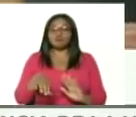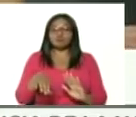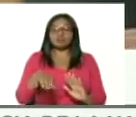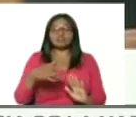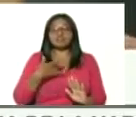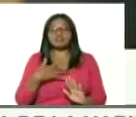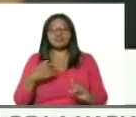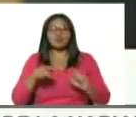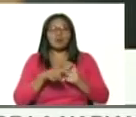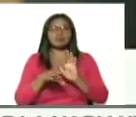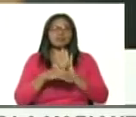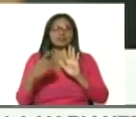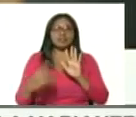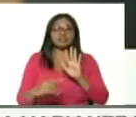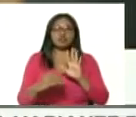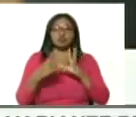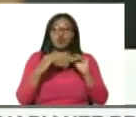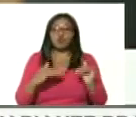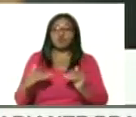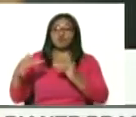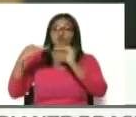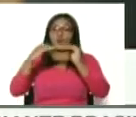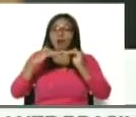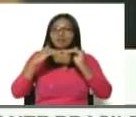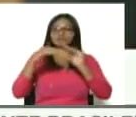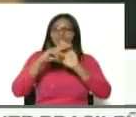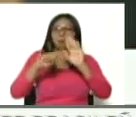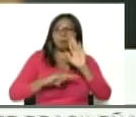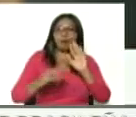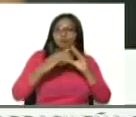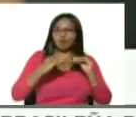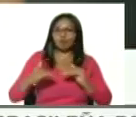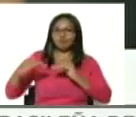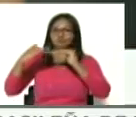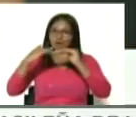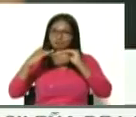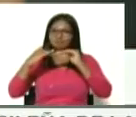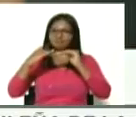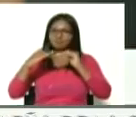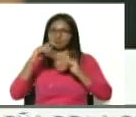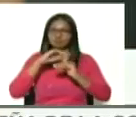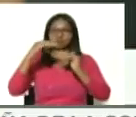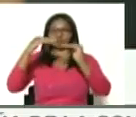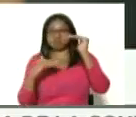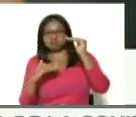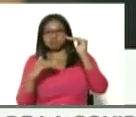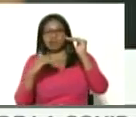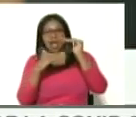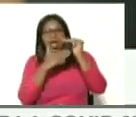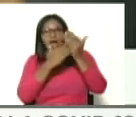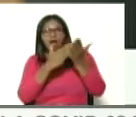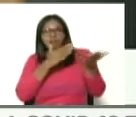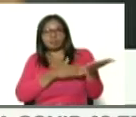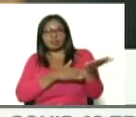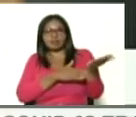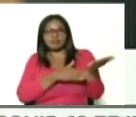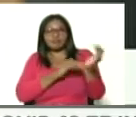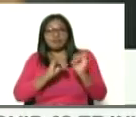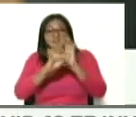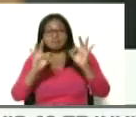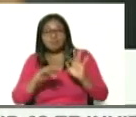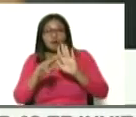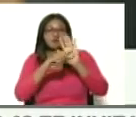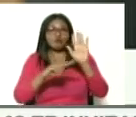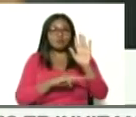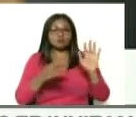reglas de juego para todo el mundo. Ahora, nuestro Estado era un Estado desigual. Si usted coloca la misma regla de juego en